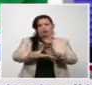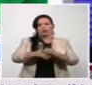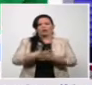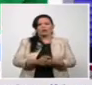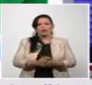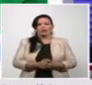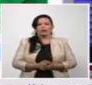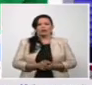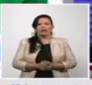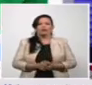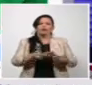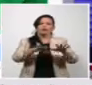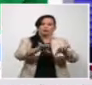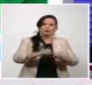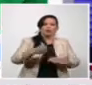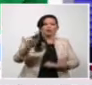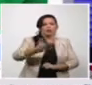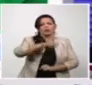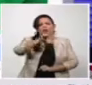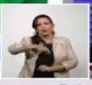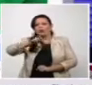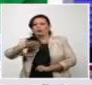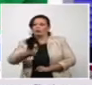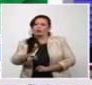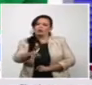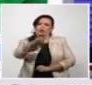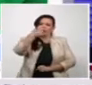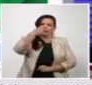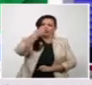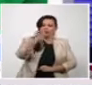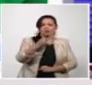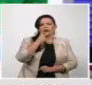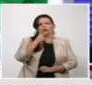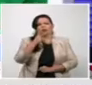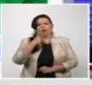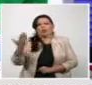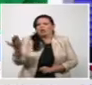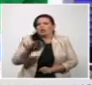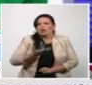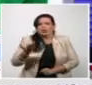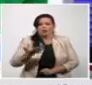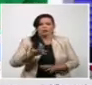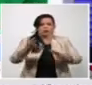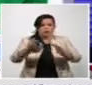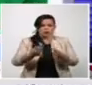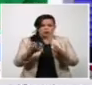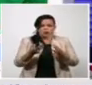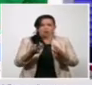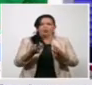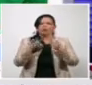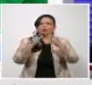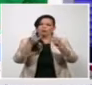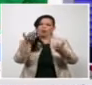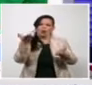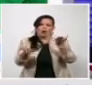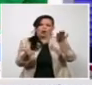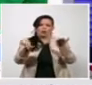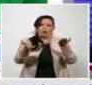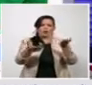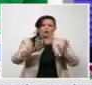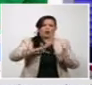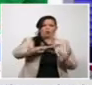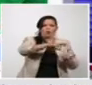ingreso, los protocolos de tratamiento. Por eso siempre la comparamos, pero para nosotros tenemos